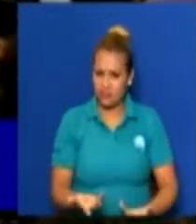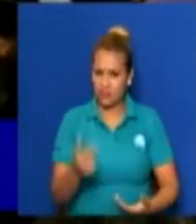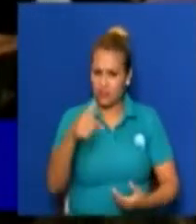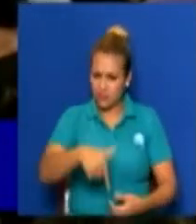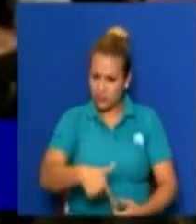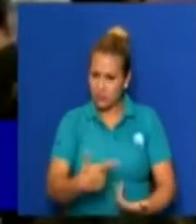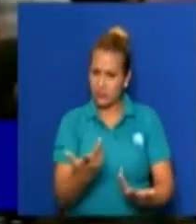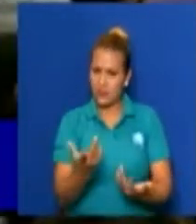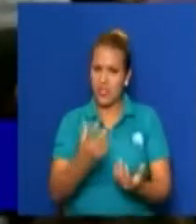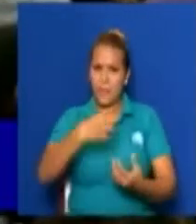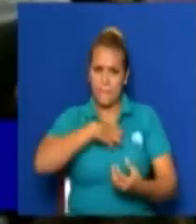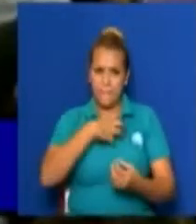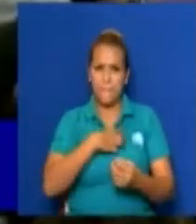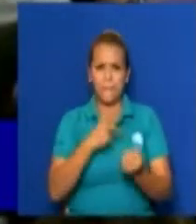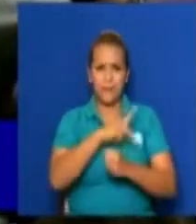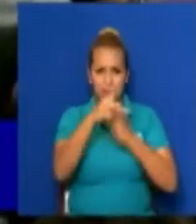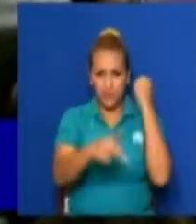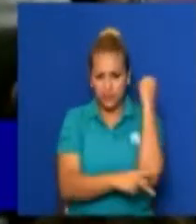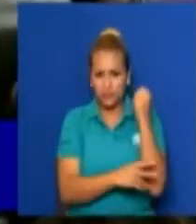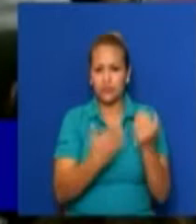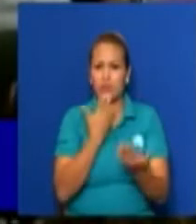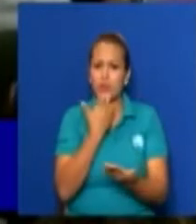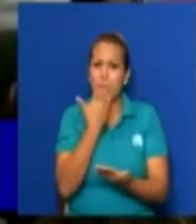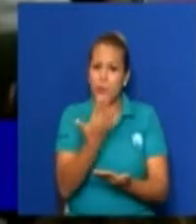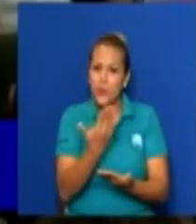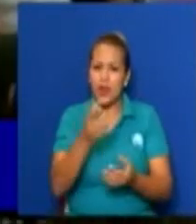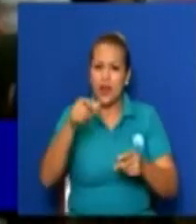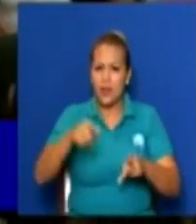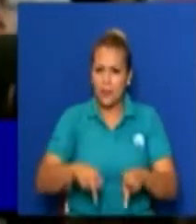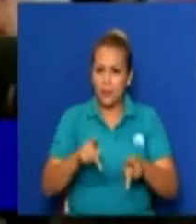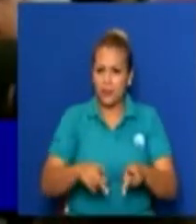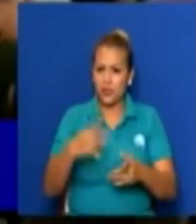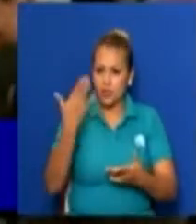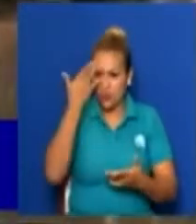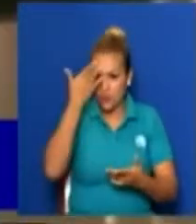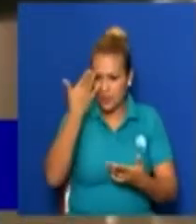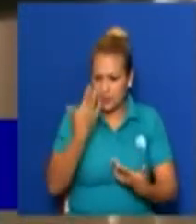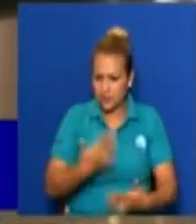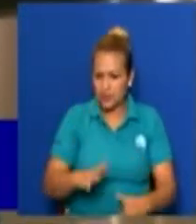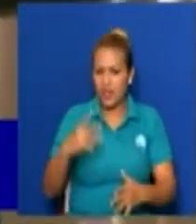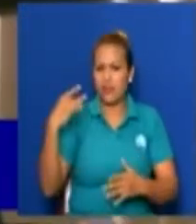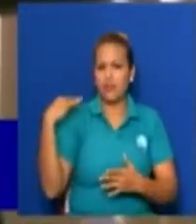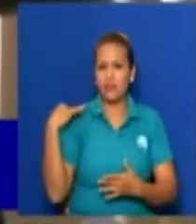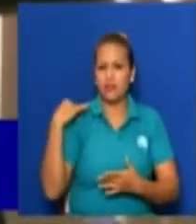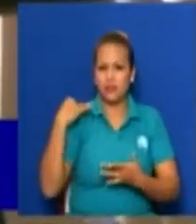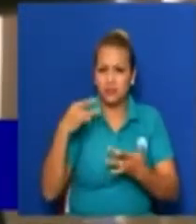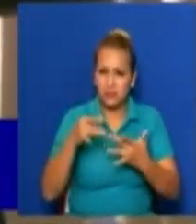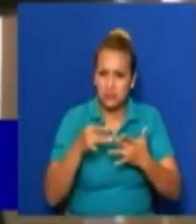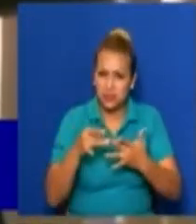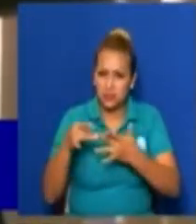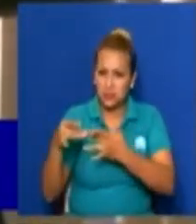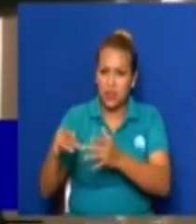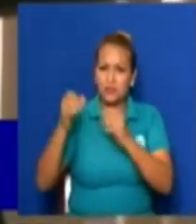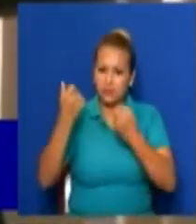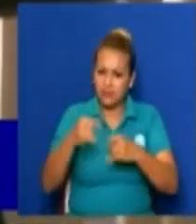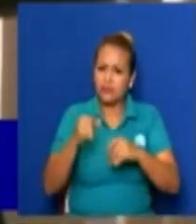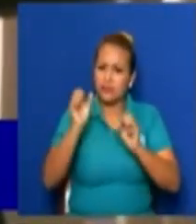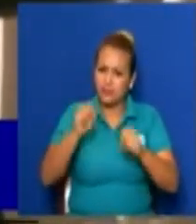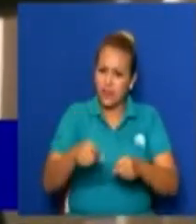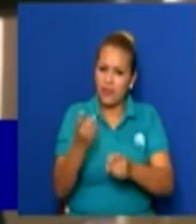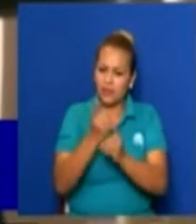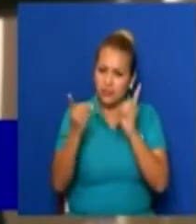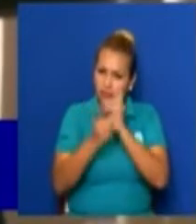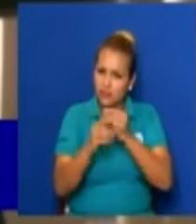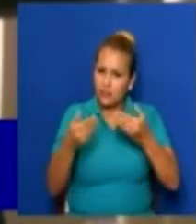produce. Aquí hay buenos profesionales y a esta gente se le debe de dar la oportunidad.